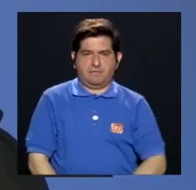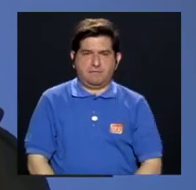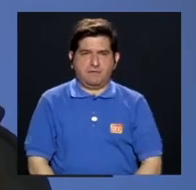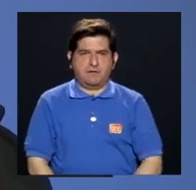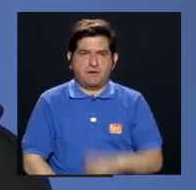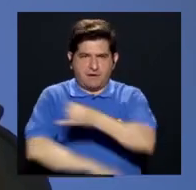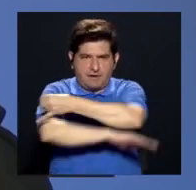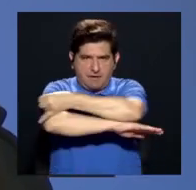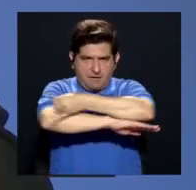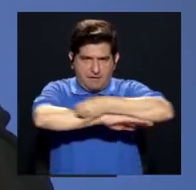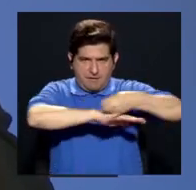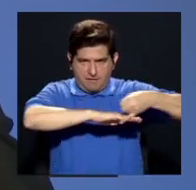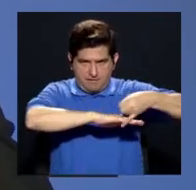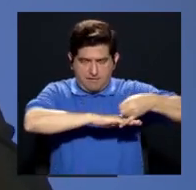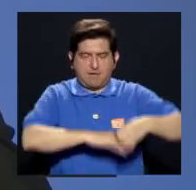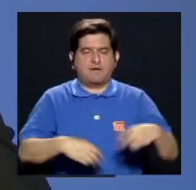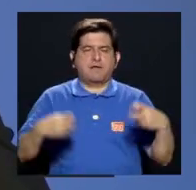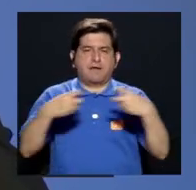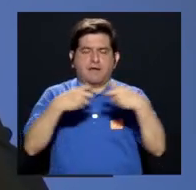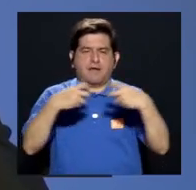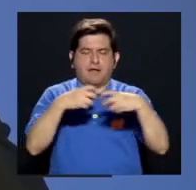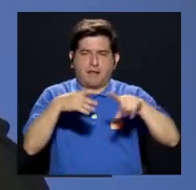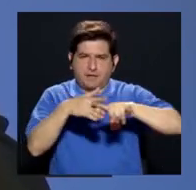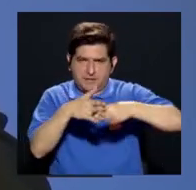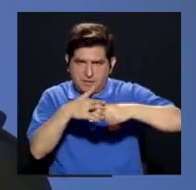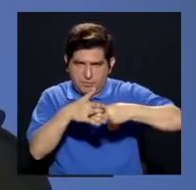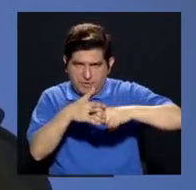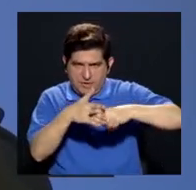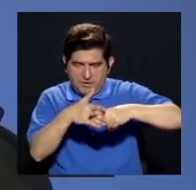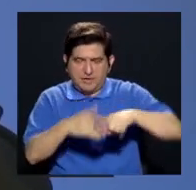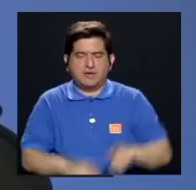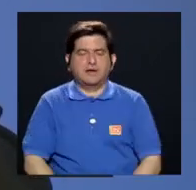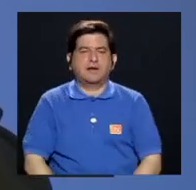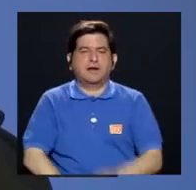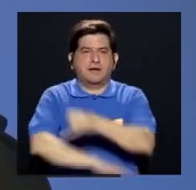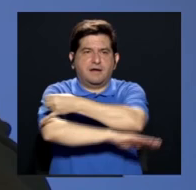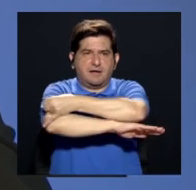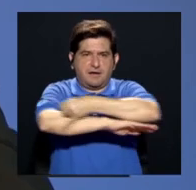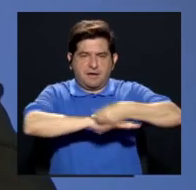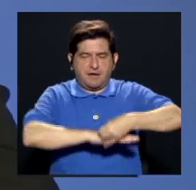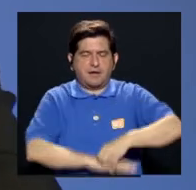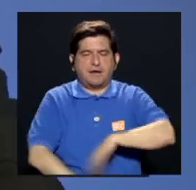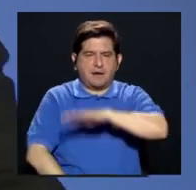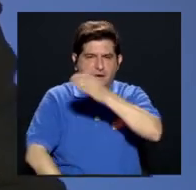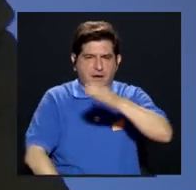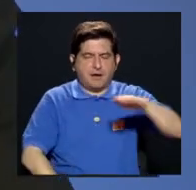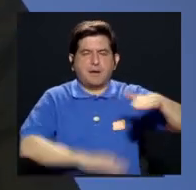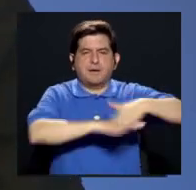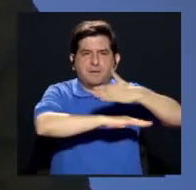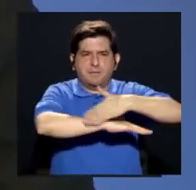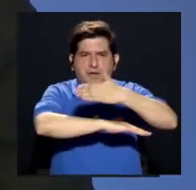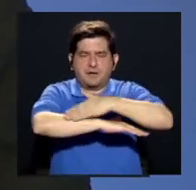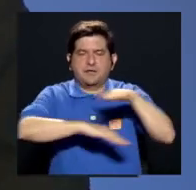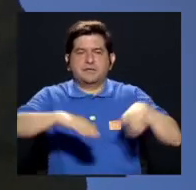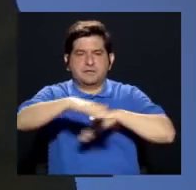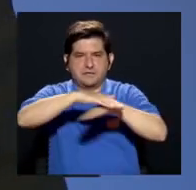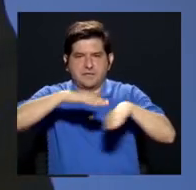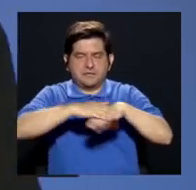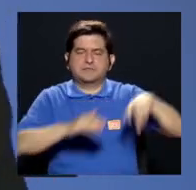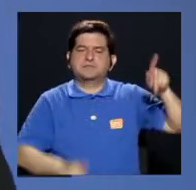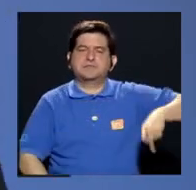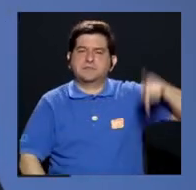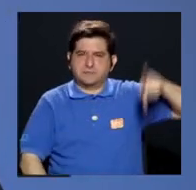en ingeniería electromecánica, la ingeniería marítimo-costera en la sede